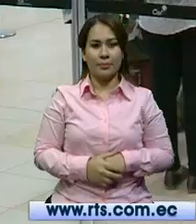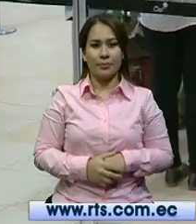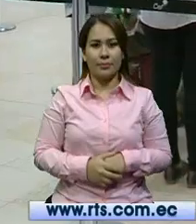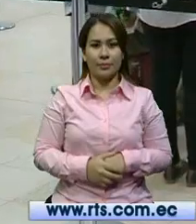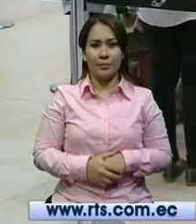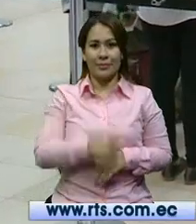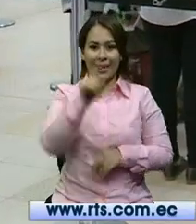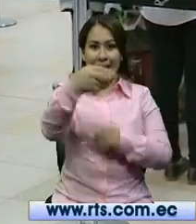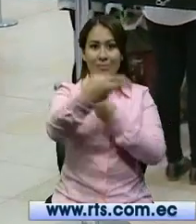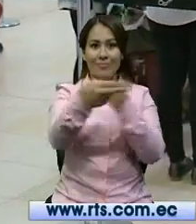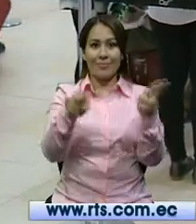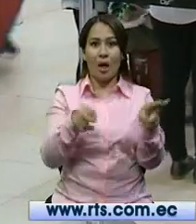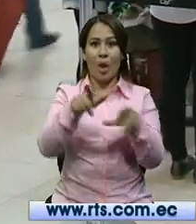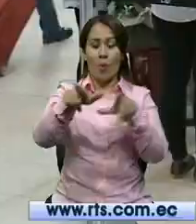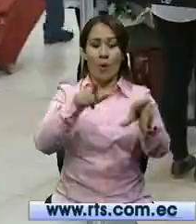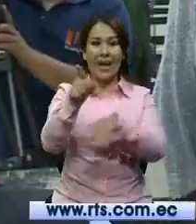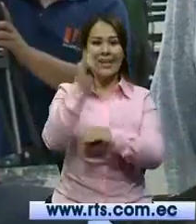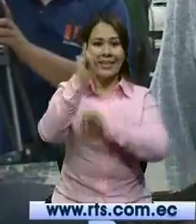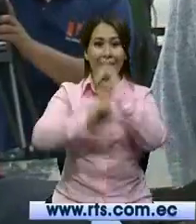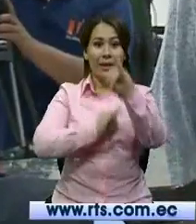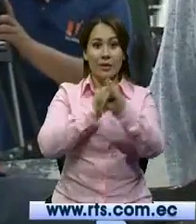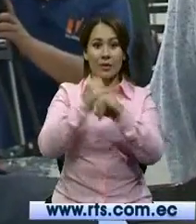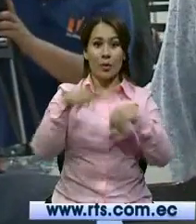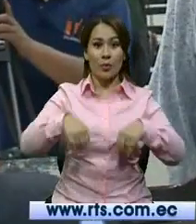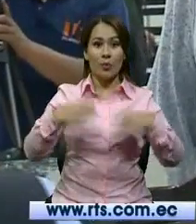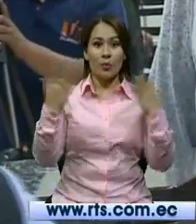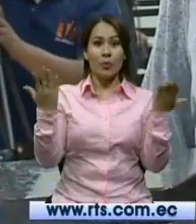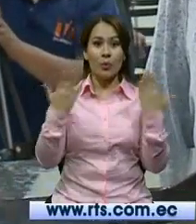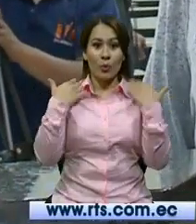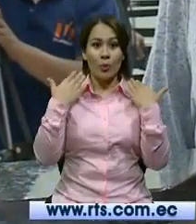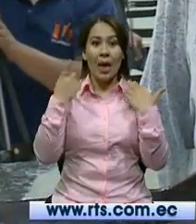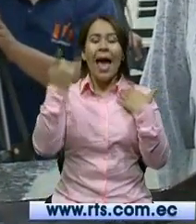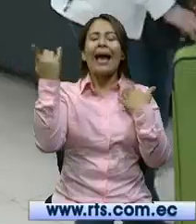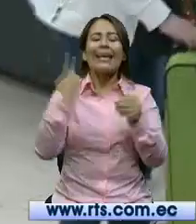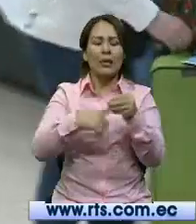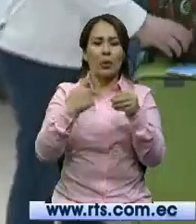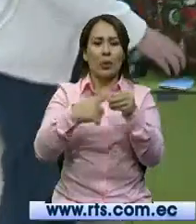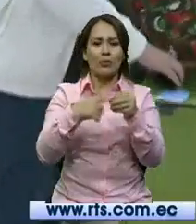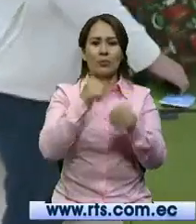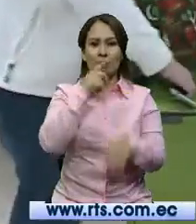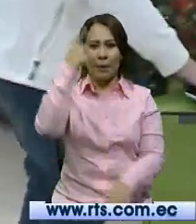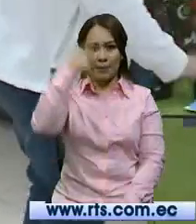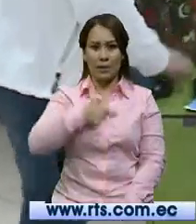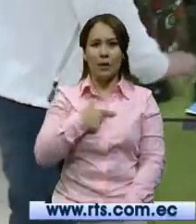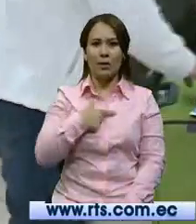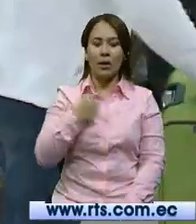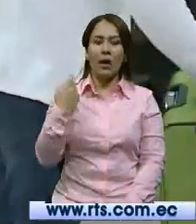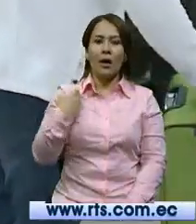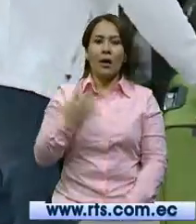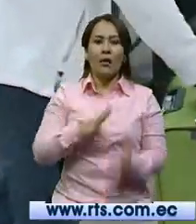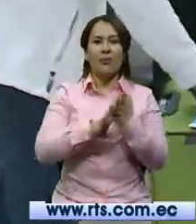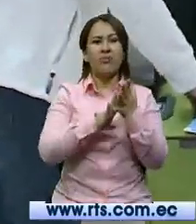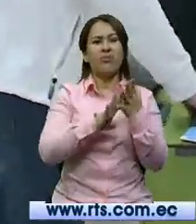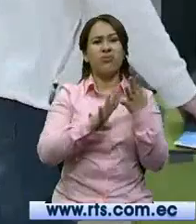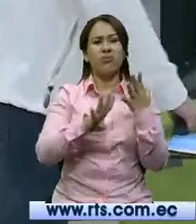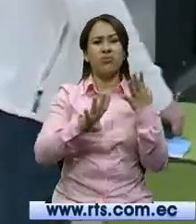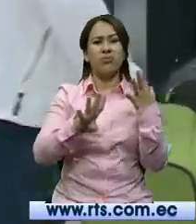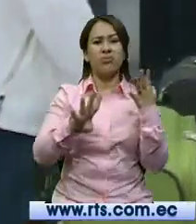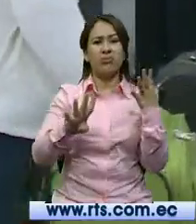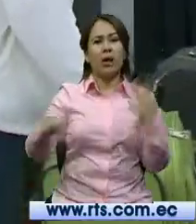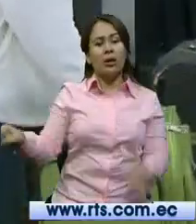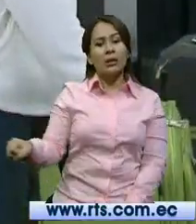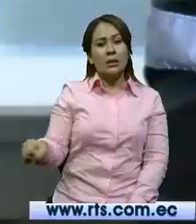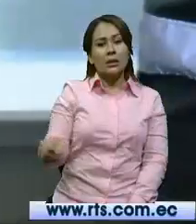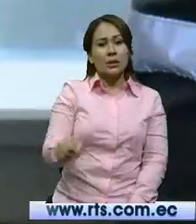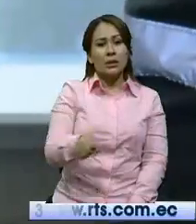En la Sala Internacional de Viajeros del Aeropuerto Mariscal Sucre de Tababela, los turistas ya no tienen que hacer largas filas para que su equipaje